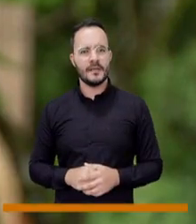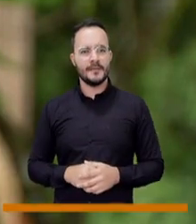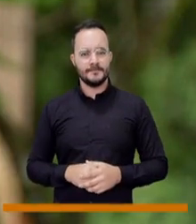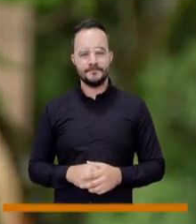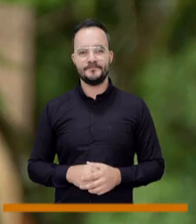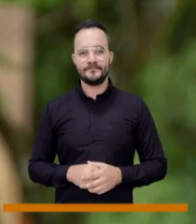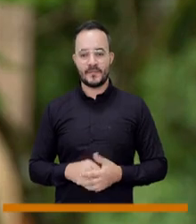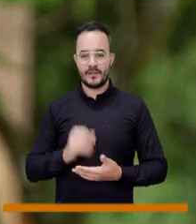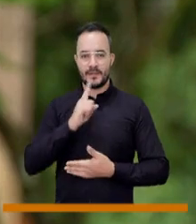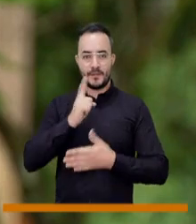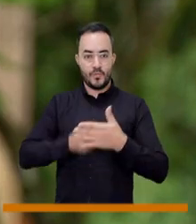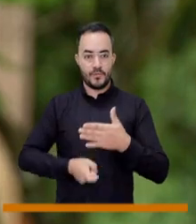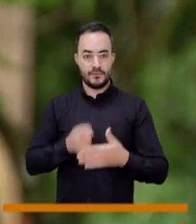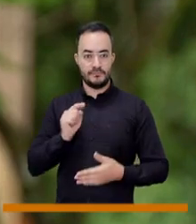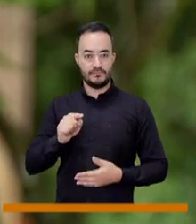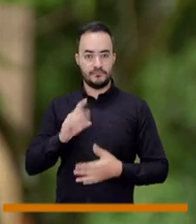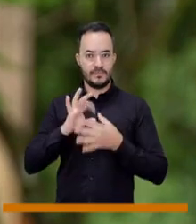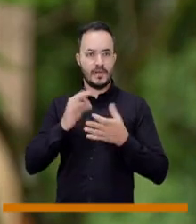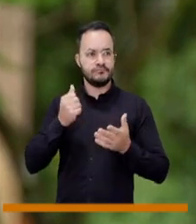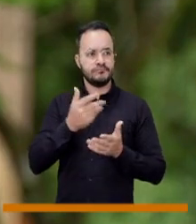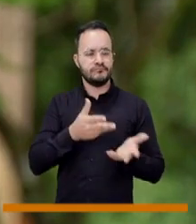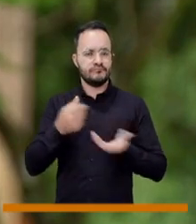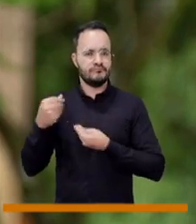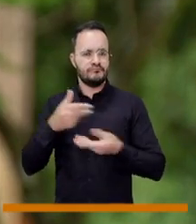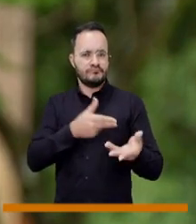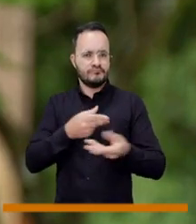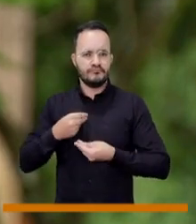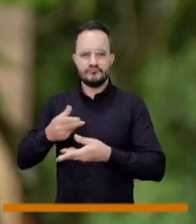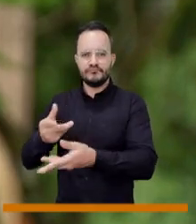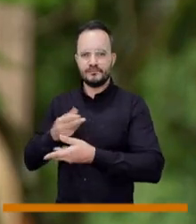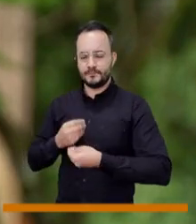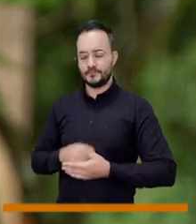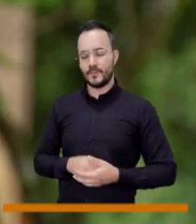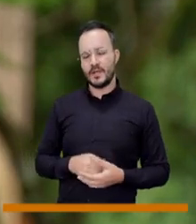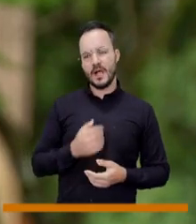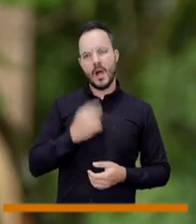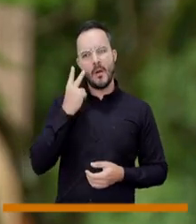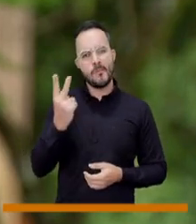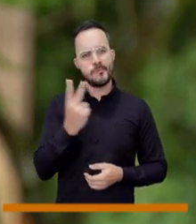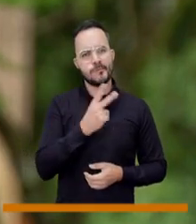relacionados también con la tributación. Hay sectores